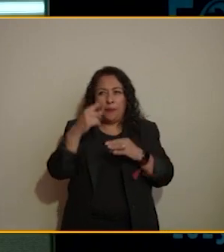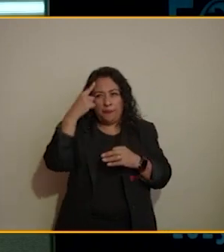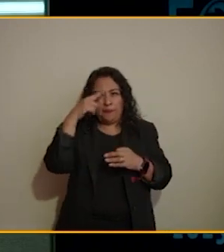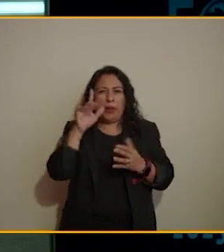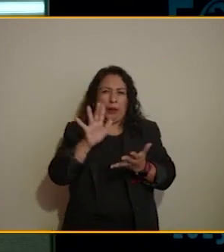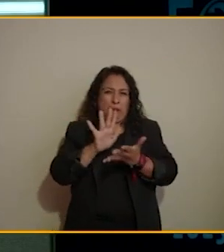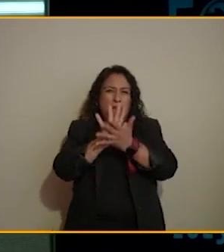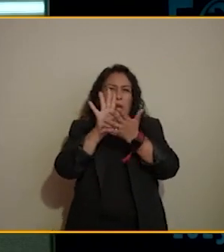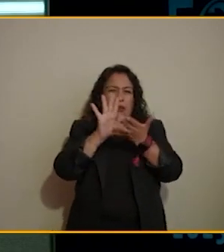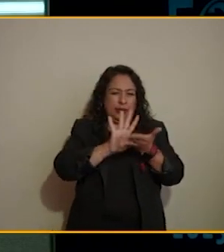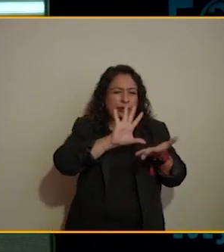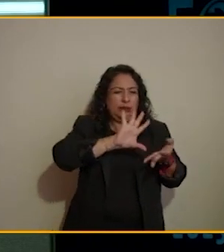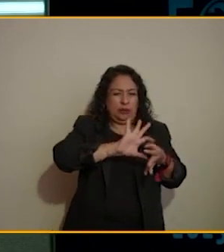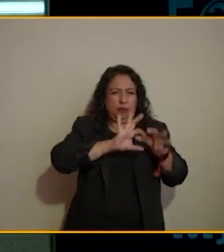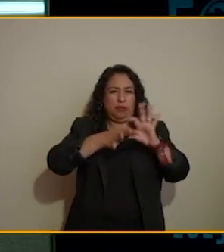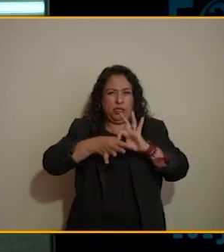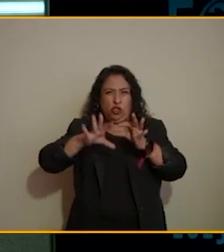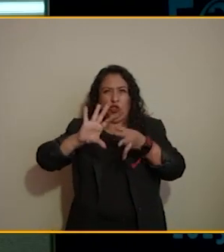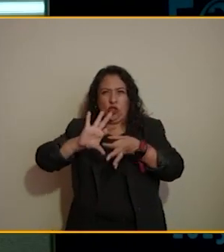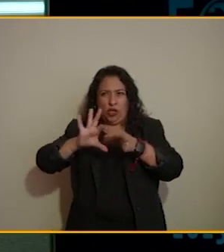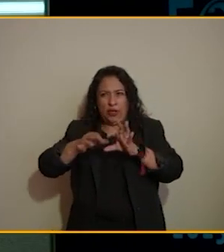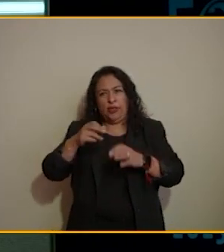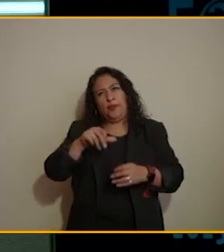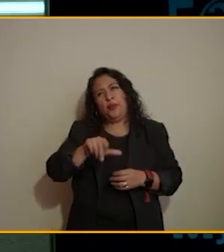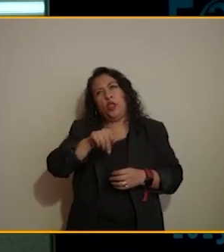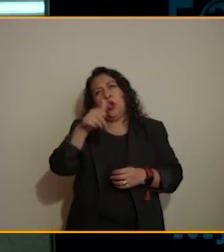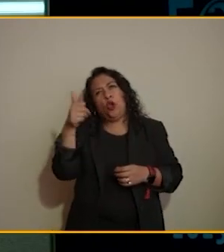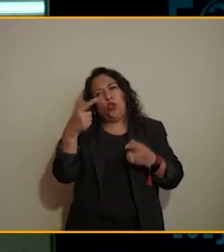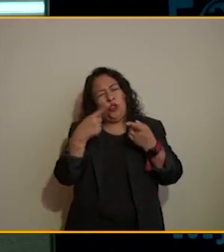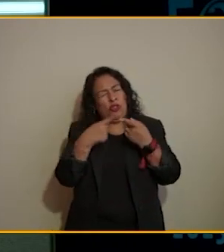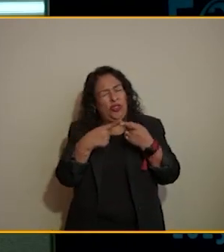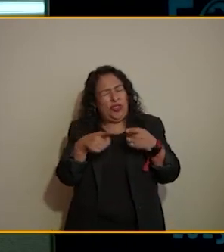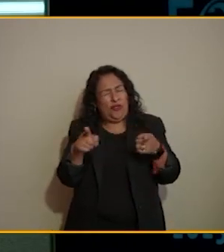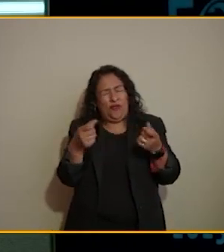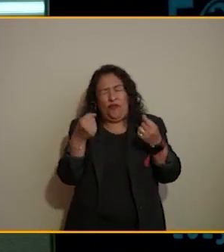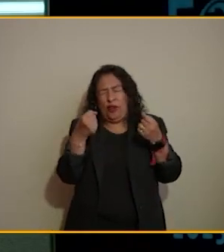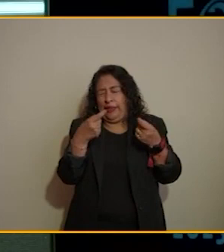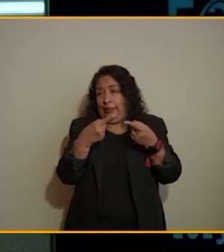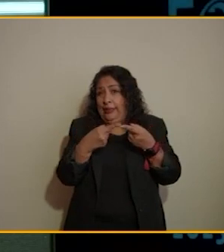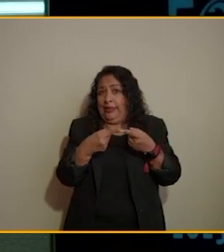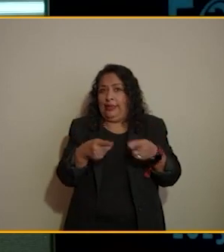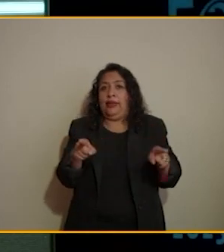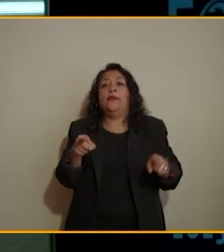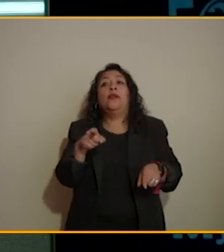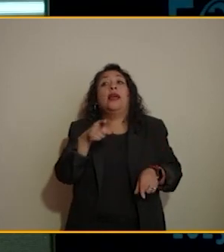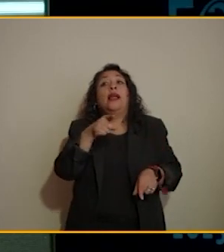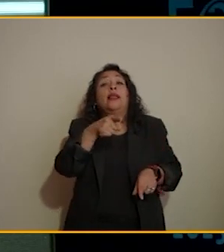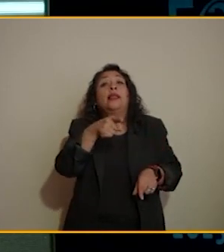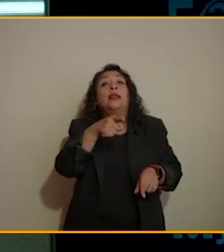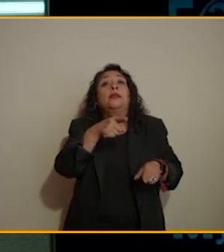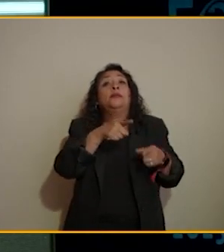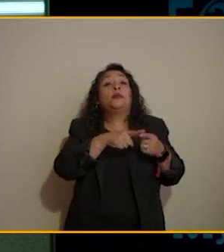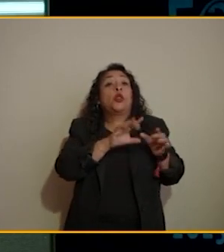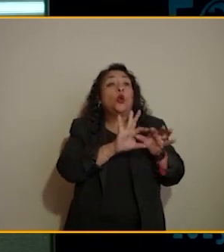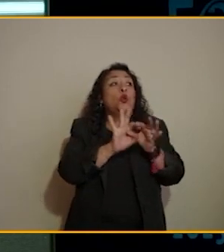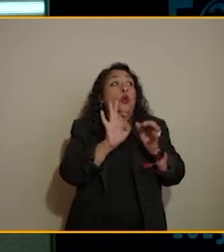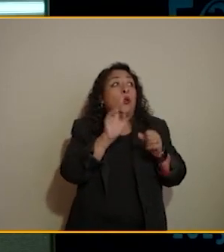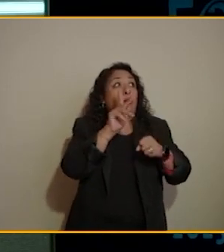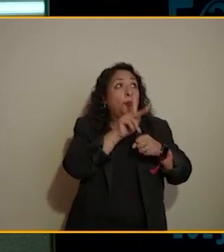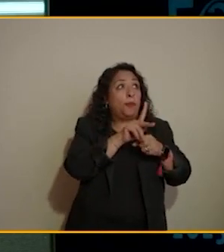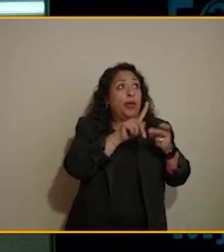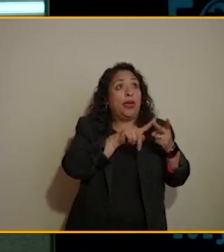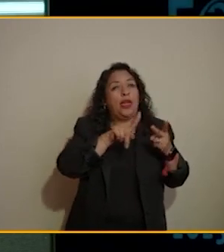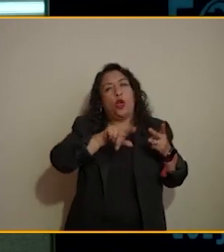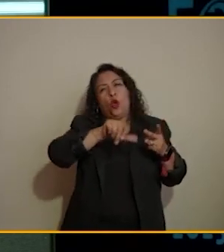participación de estas cadenas. Otra diferencia brutal también es que tanto en la Unión Europea como